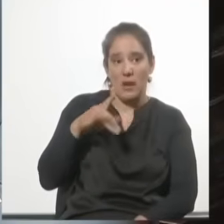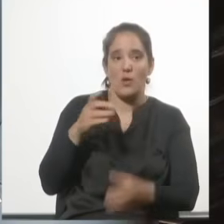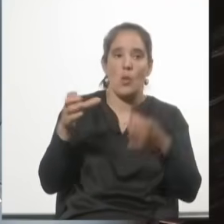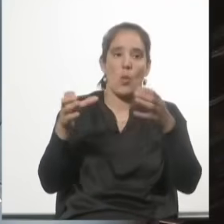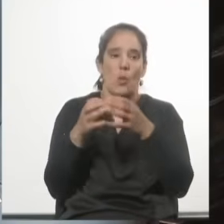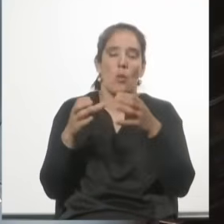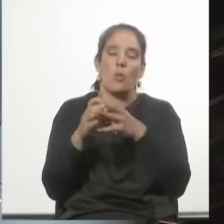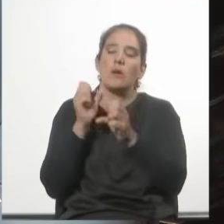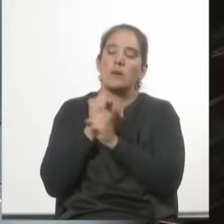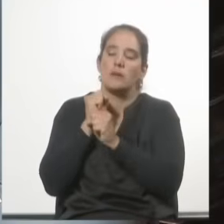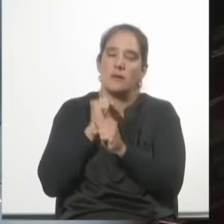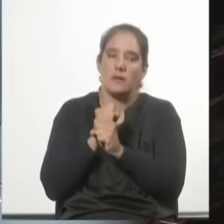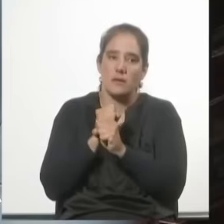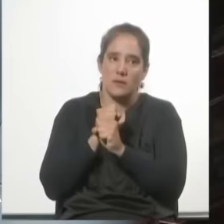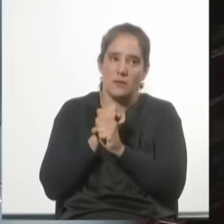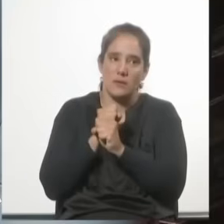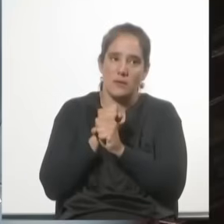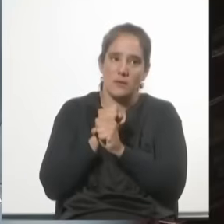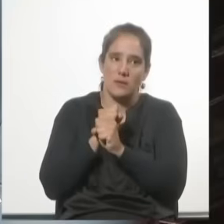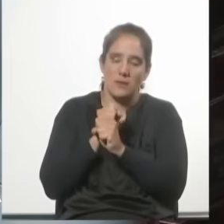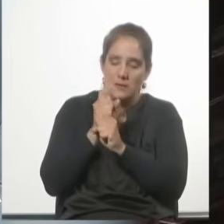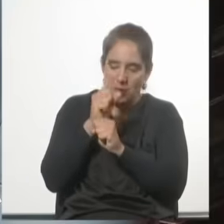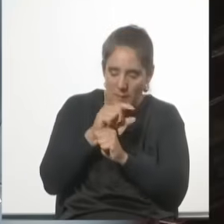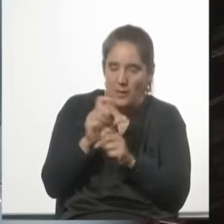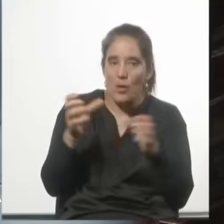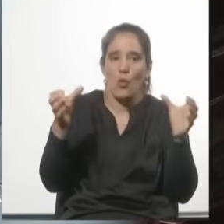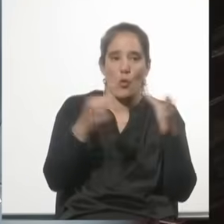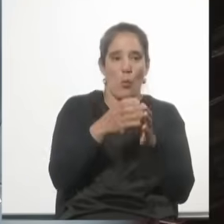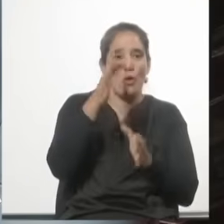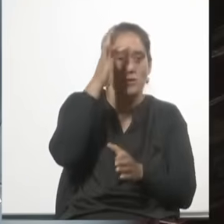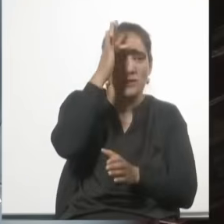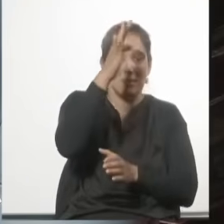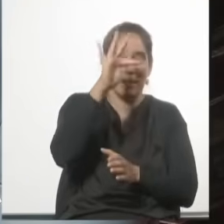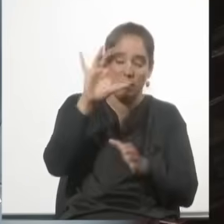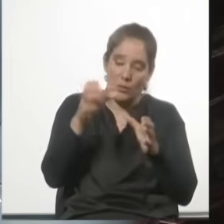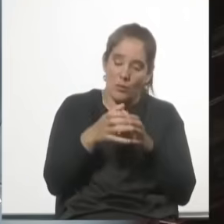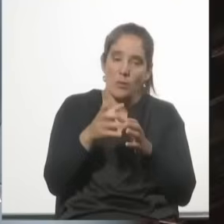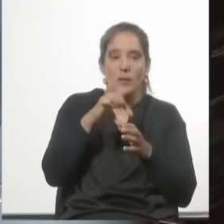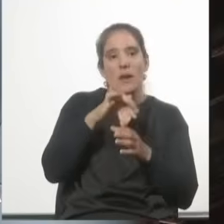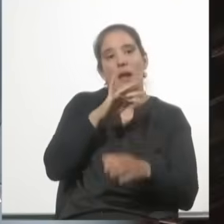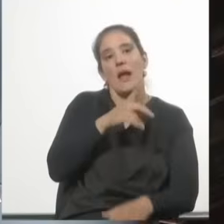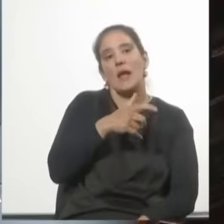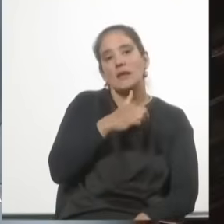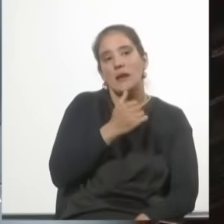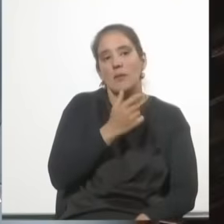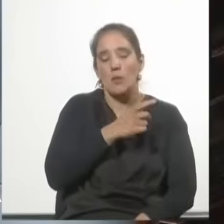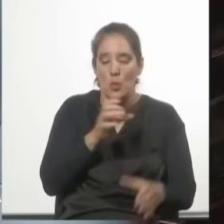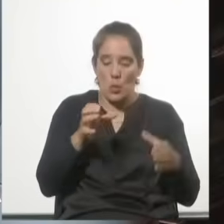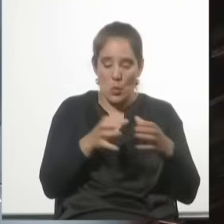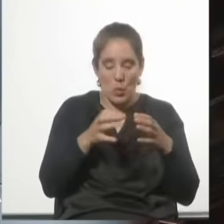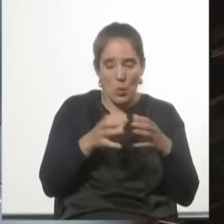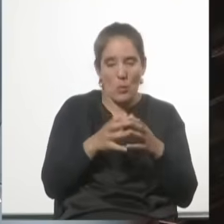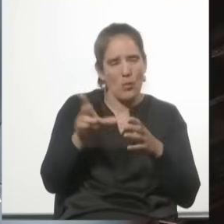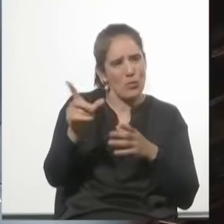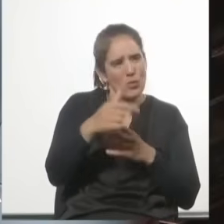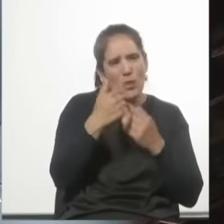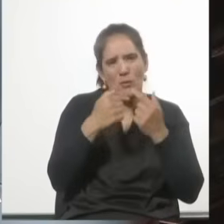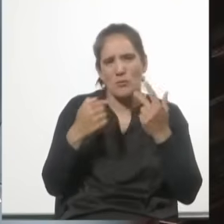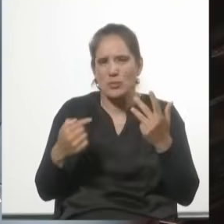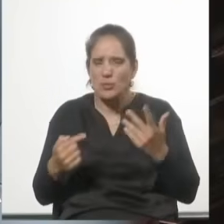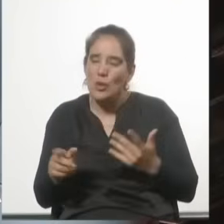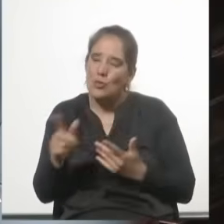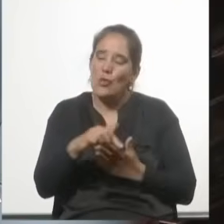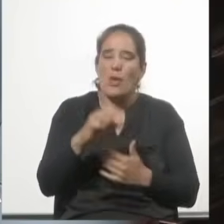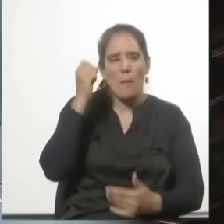de trabajo que integra dicha comisión técnica, que también está integrada por el Grupo Data, compuesto por un gran equipo interdisciplinario de